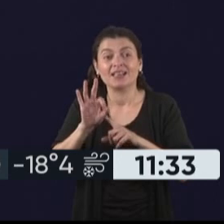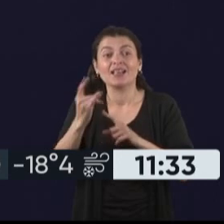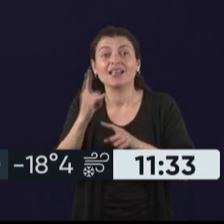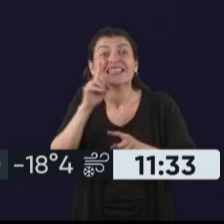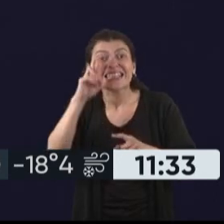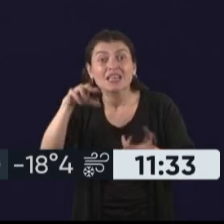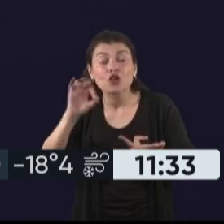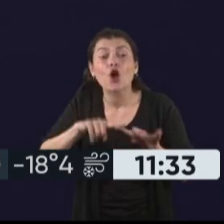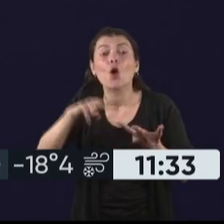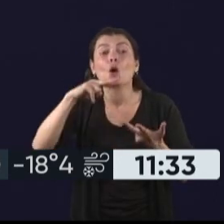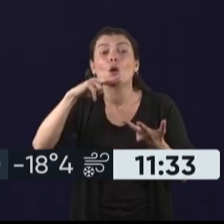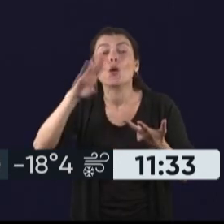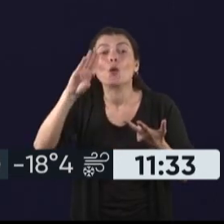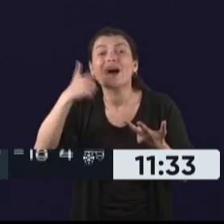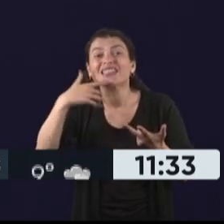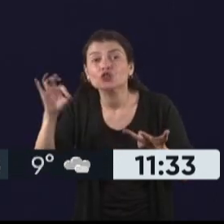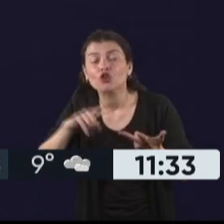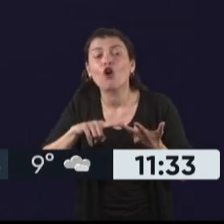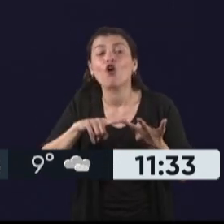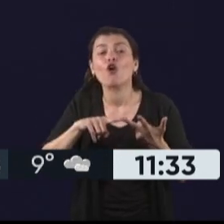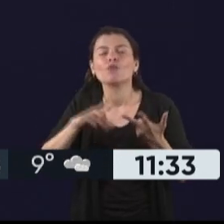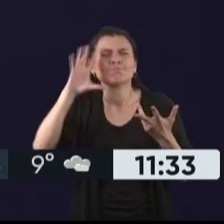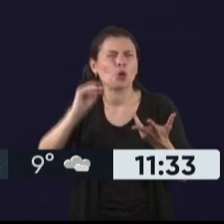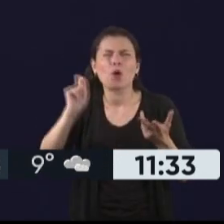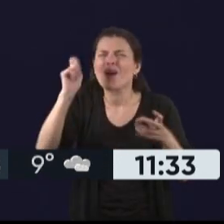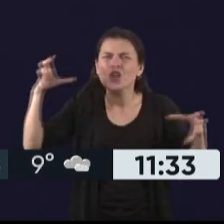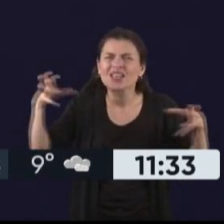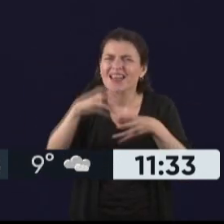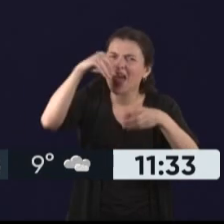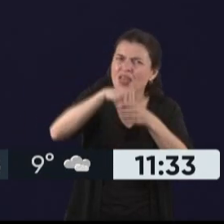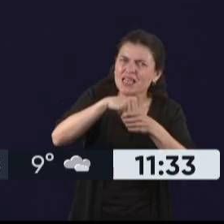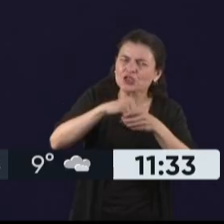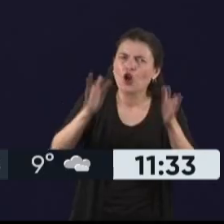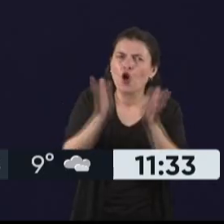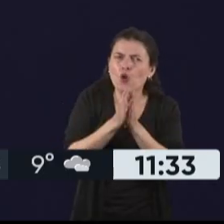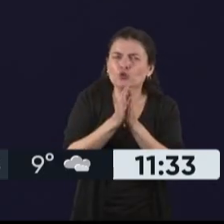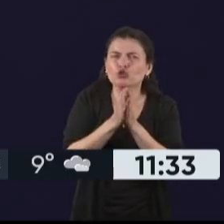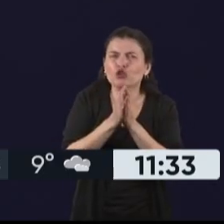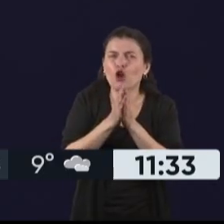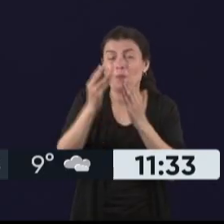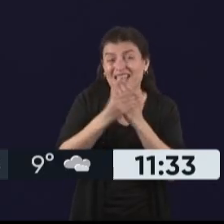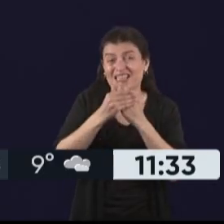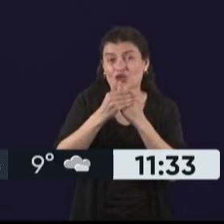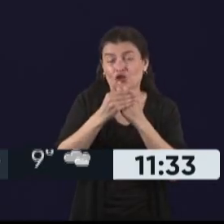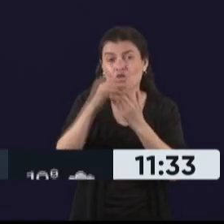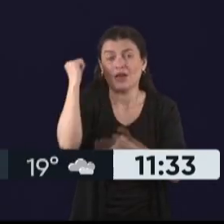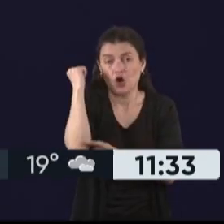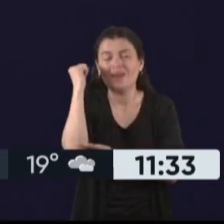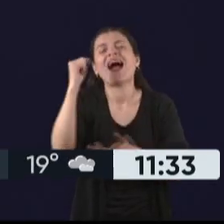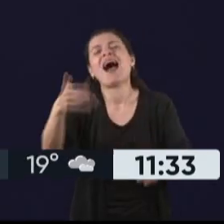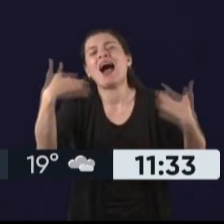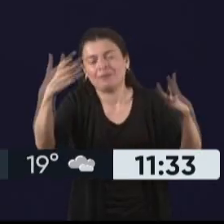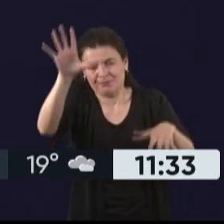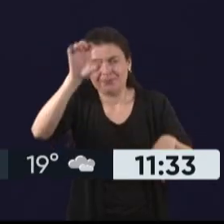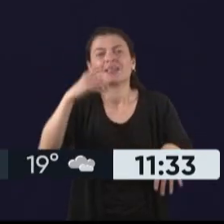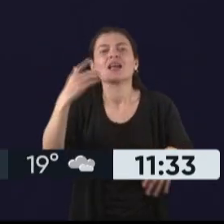Paso? Bueno, no tengo el detalle de la comitiva, pero Ivo Auxili, perdón.